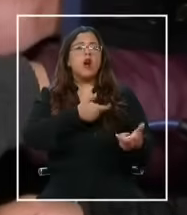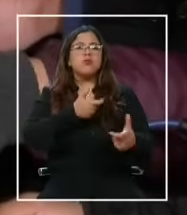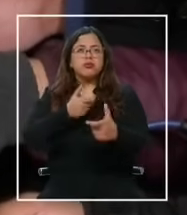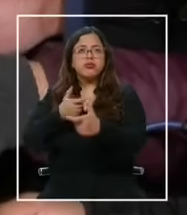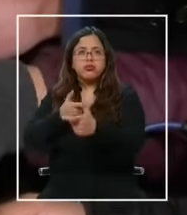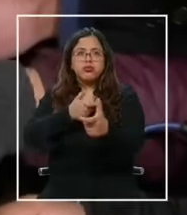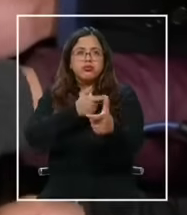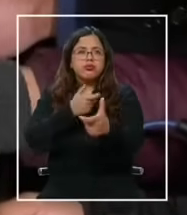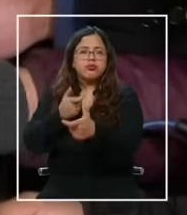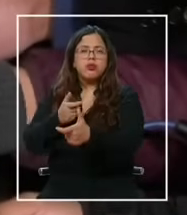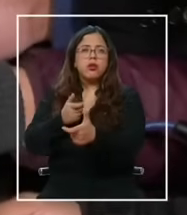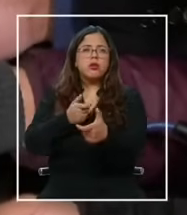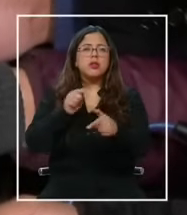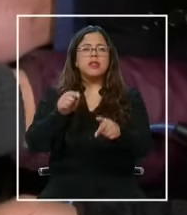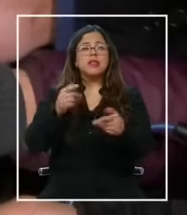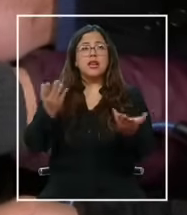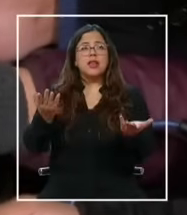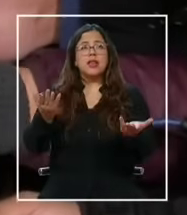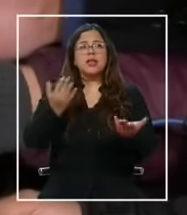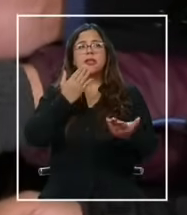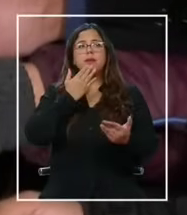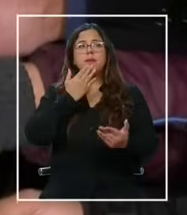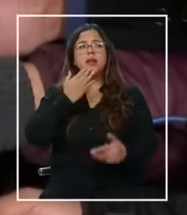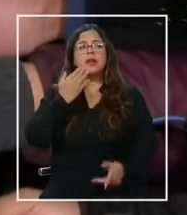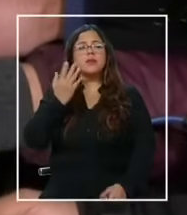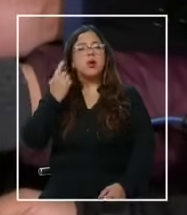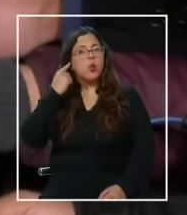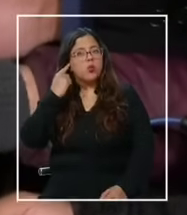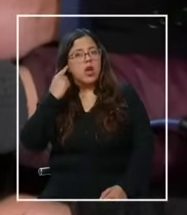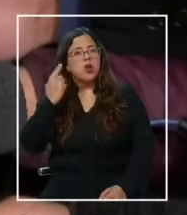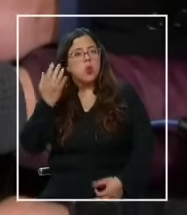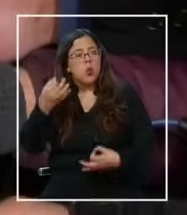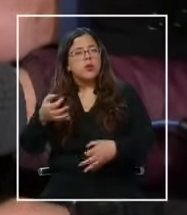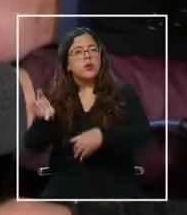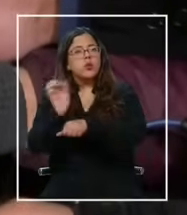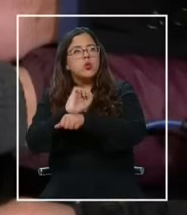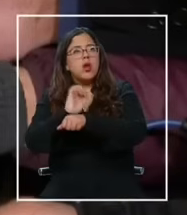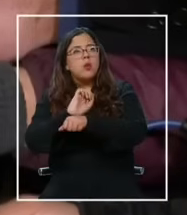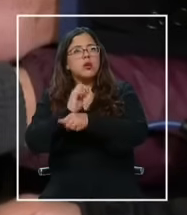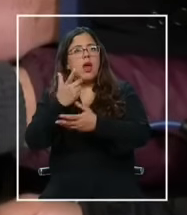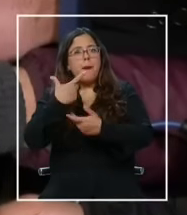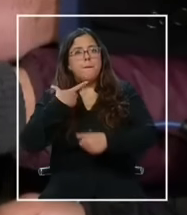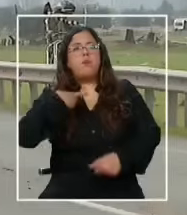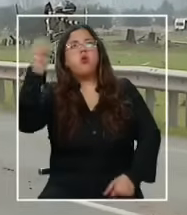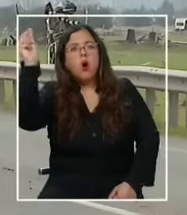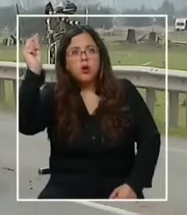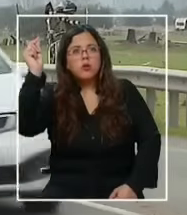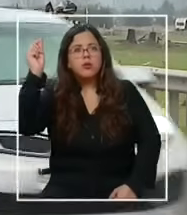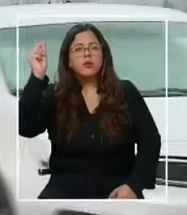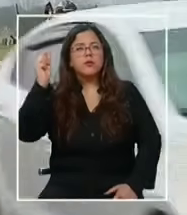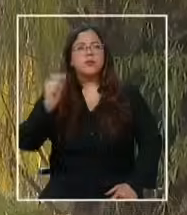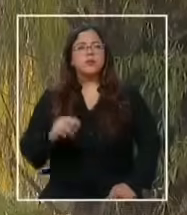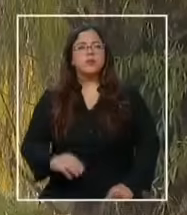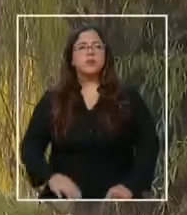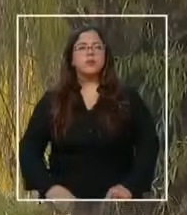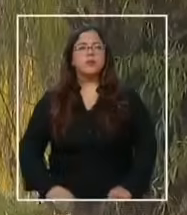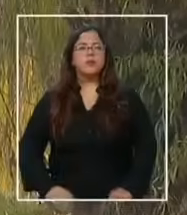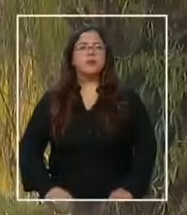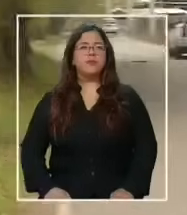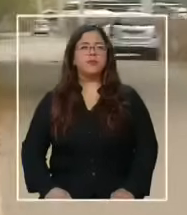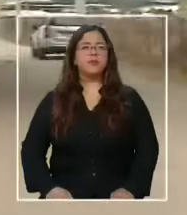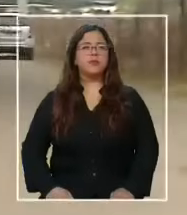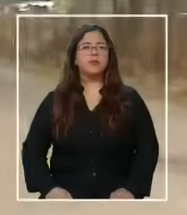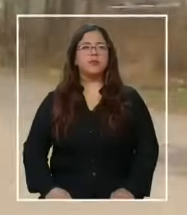en ráfaga y que habrían escuchado cuando un vehículo salía a gran velocidad